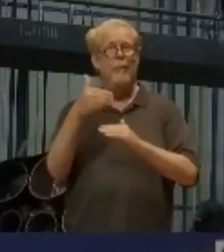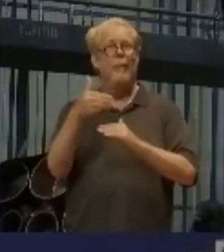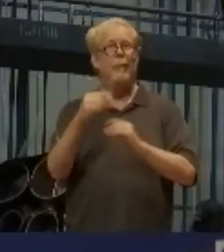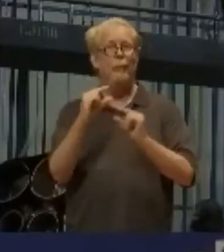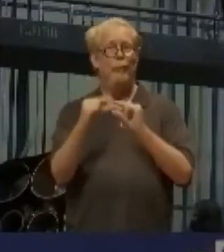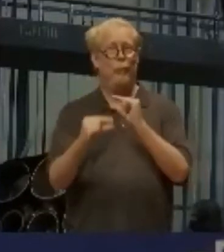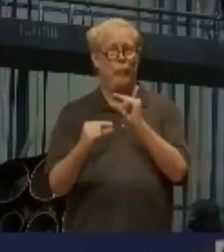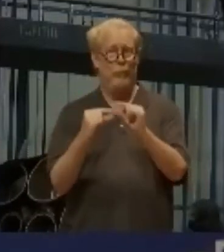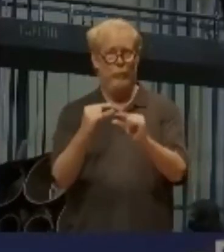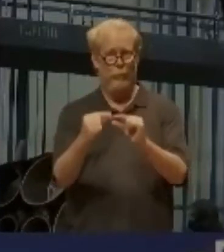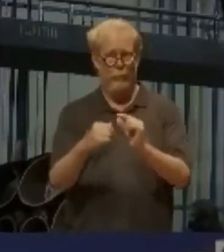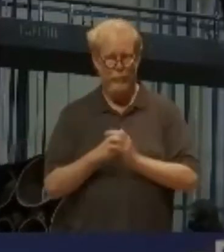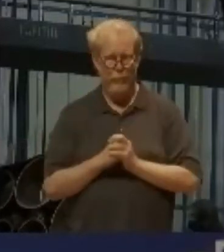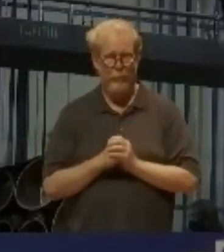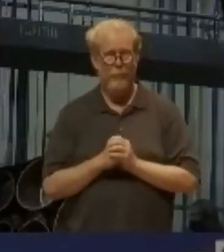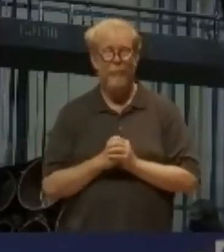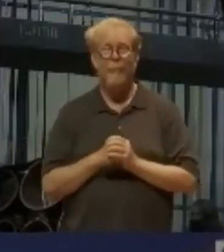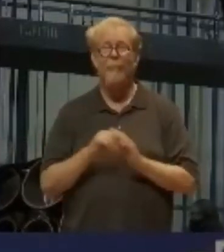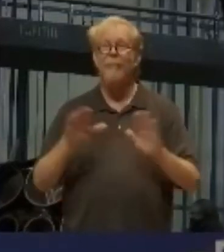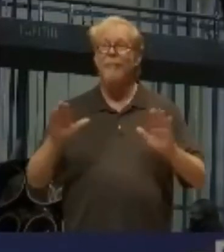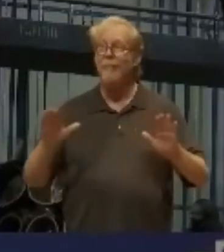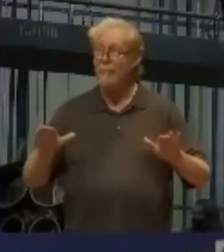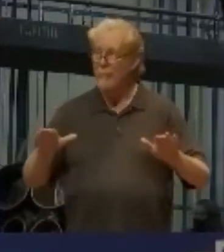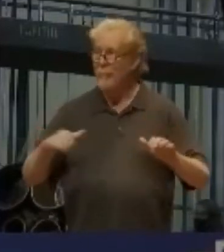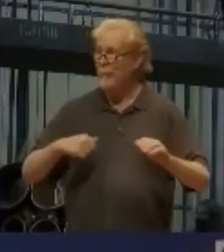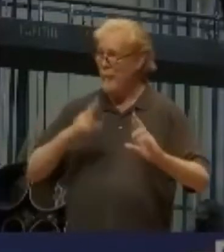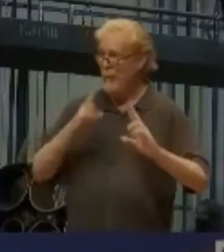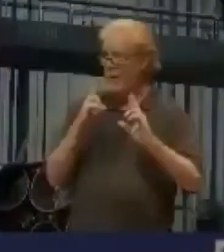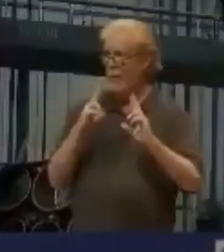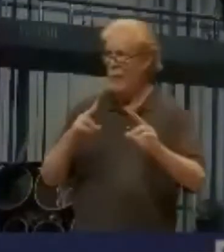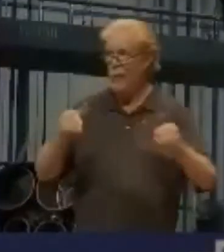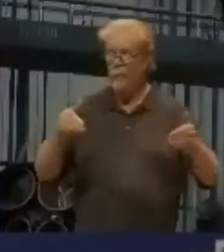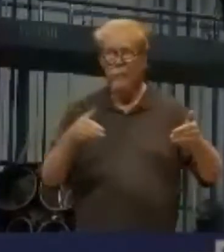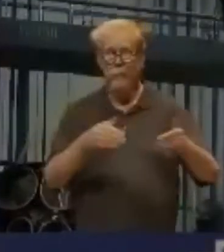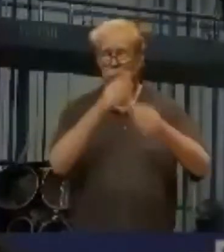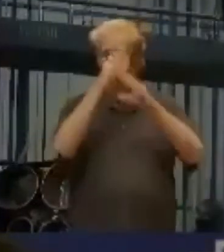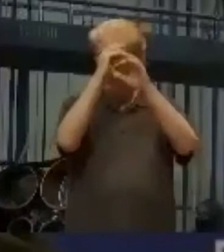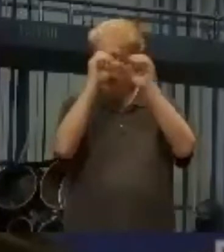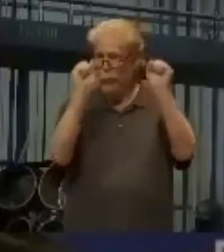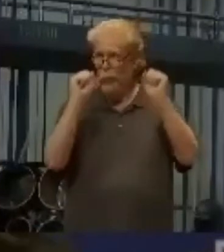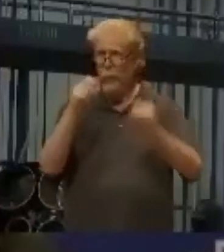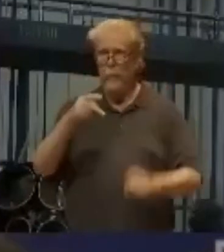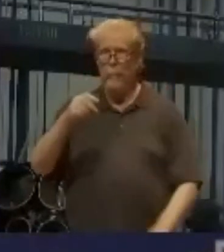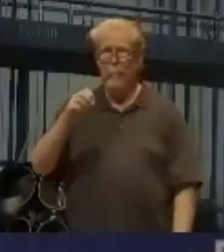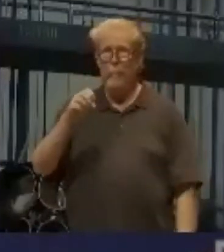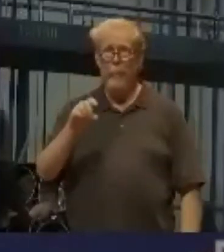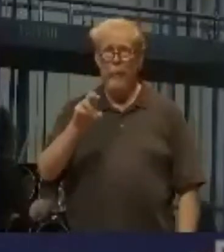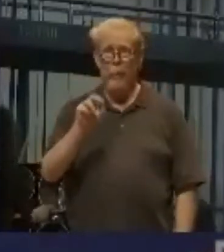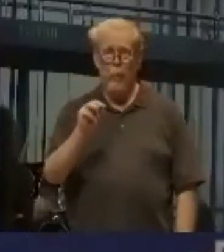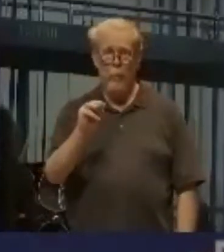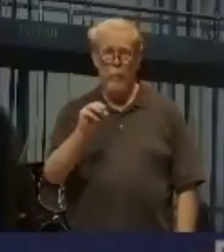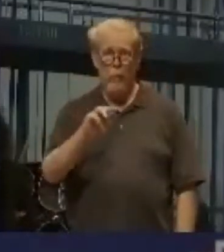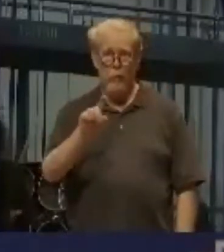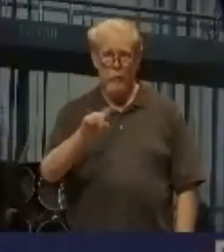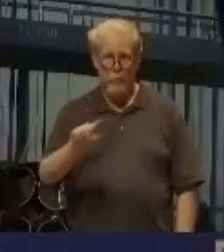Burbank y que se está construyendo, perdón. Es un honor para mí presentar al superintendente Pedro Martínez.